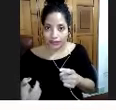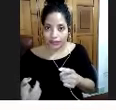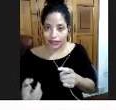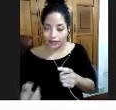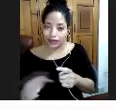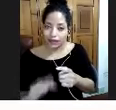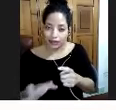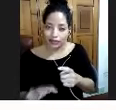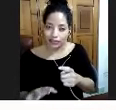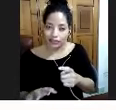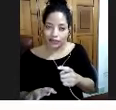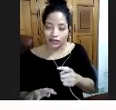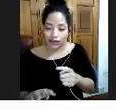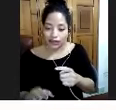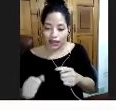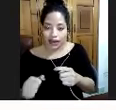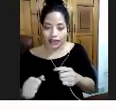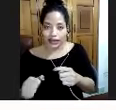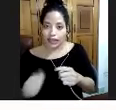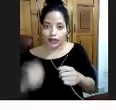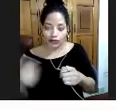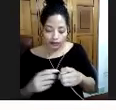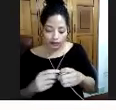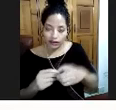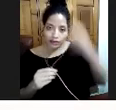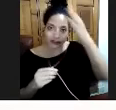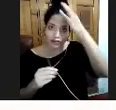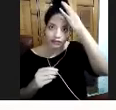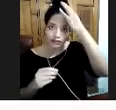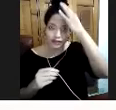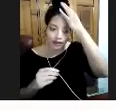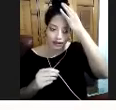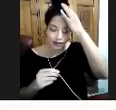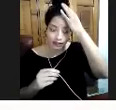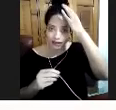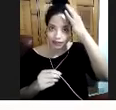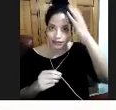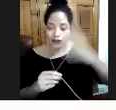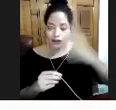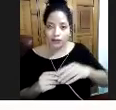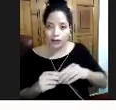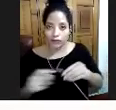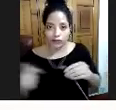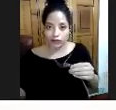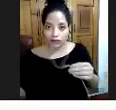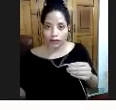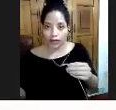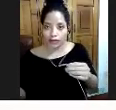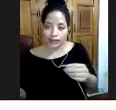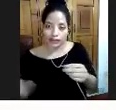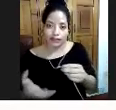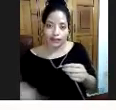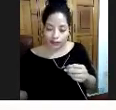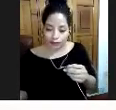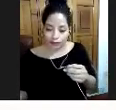compartir pantalla, porque ahí es donde también se dan ataques, ¿no? Terceras personas, generalmente hombres, mostrando su